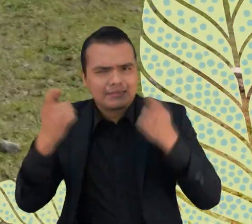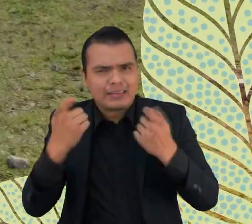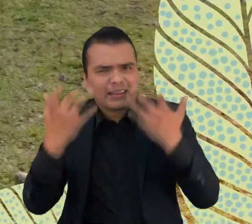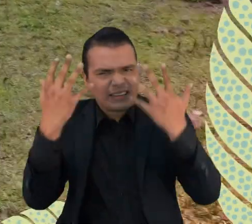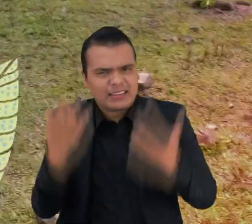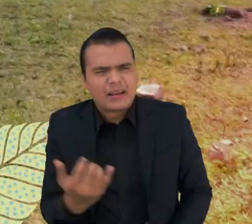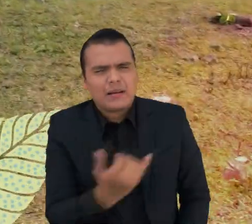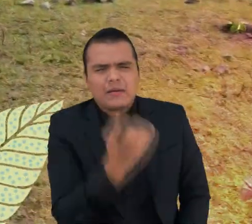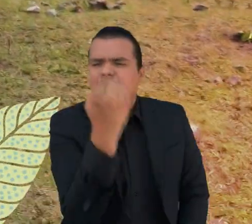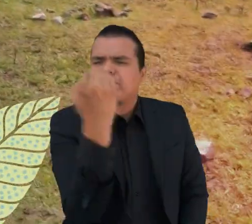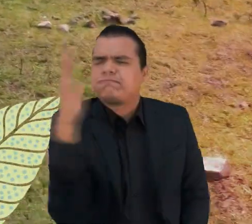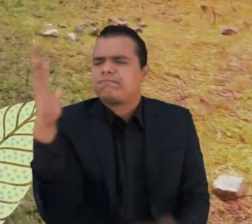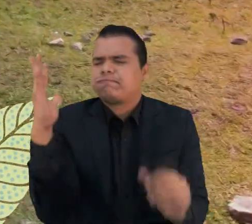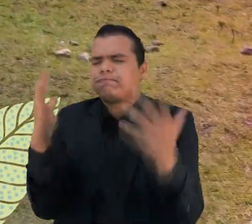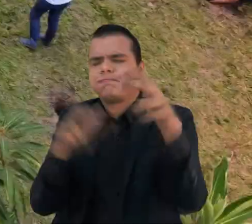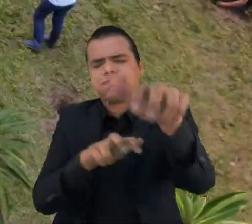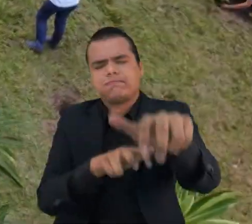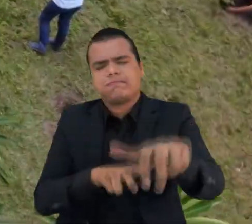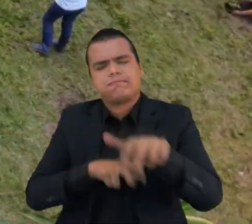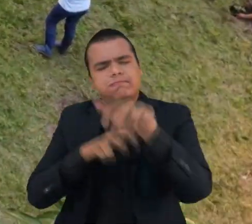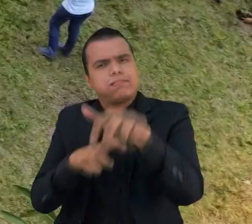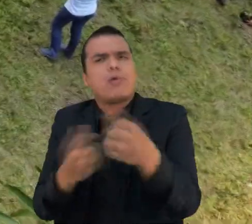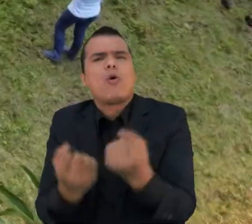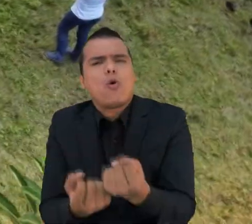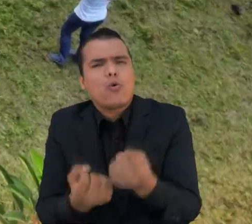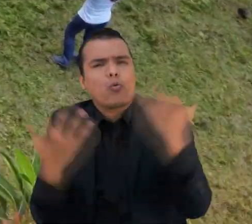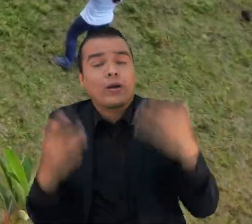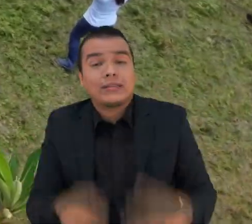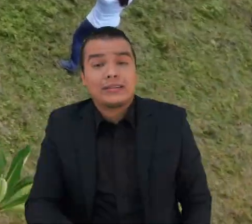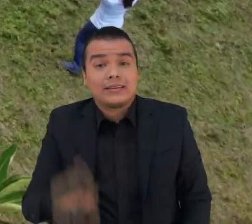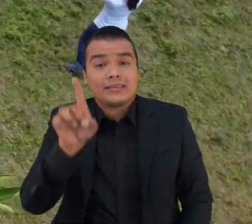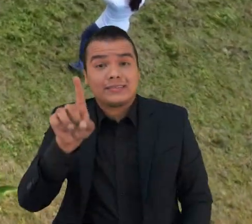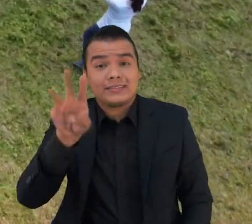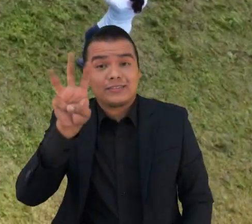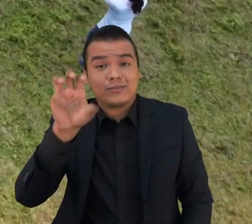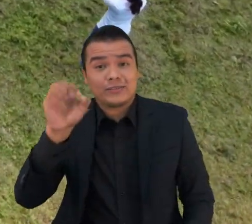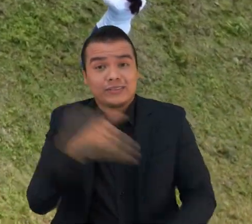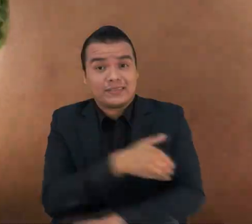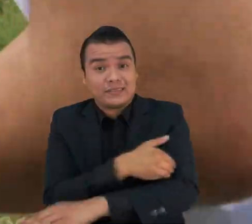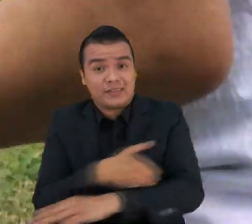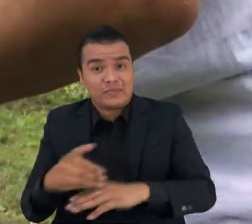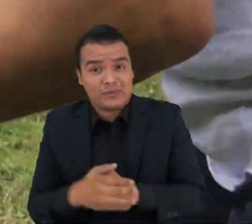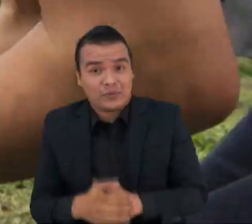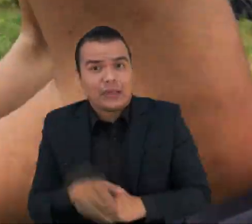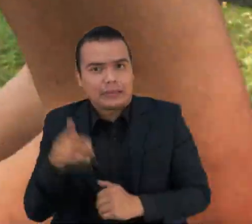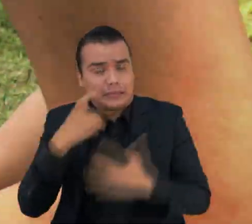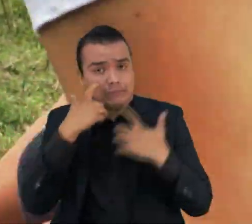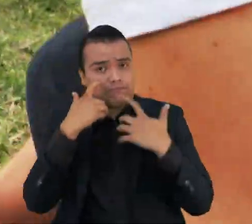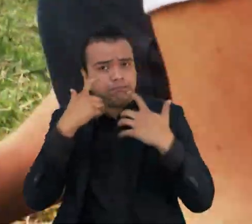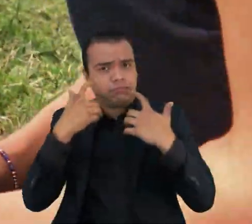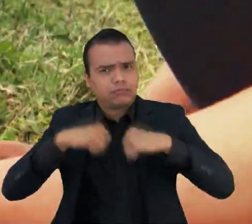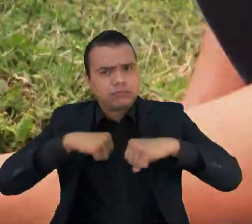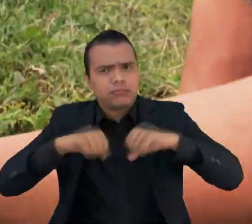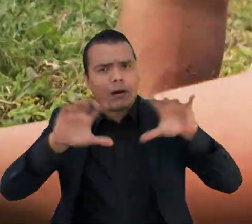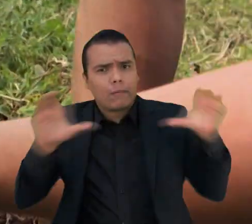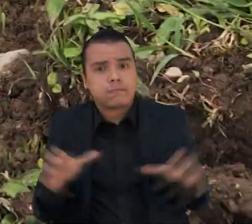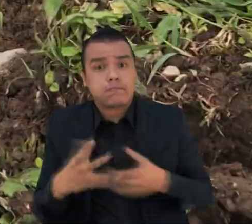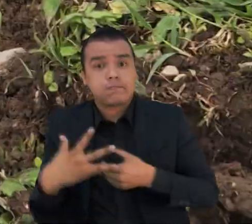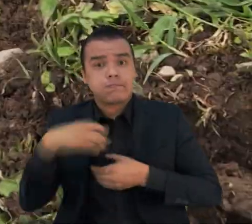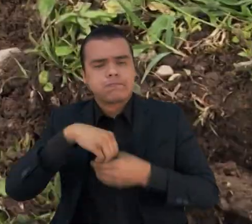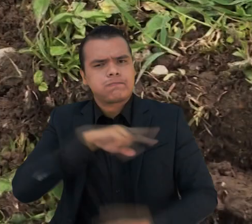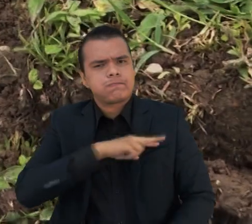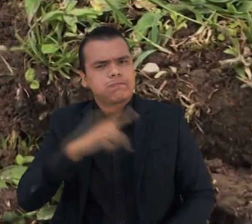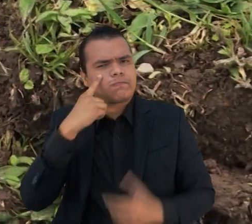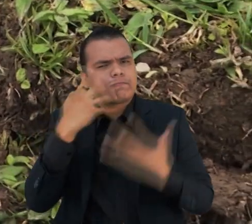Somos protagonistas de una aventura en el inicio de una tarea que hará historia. 8 millones de árboles para el Valle del